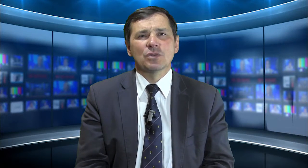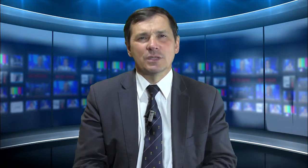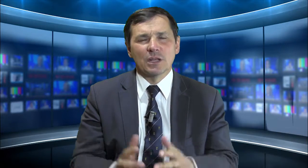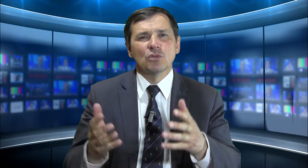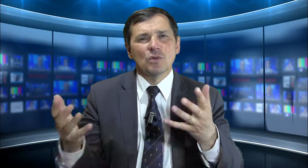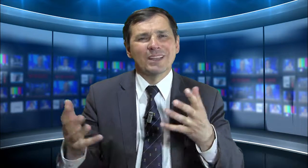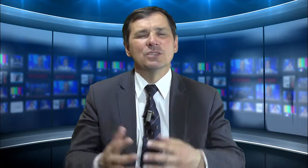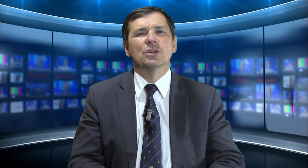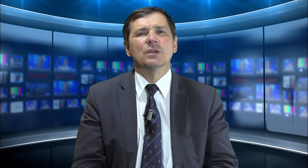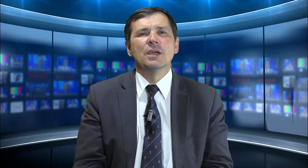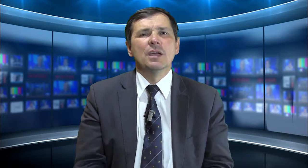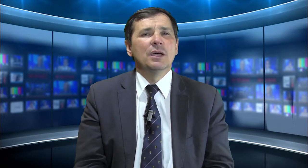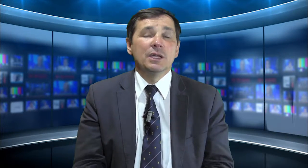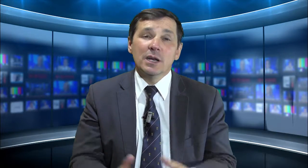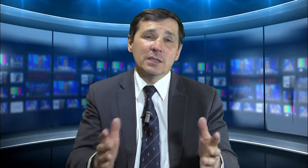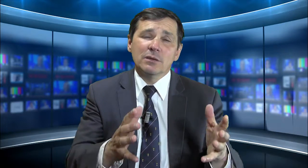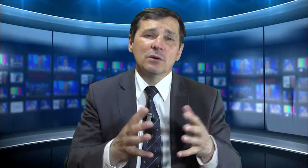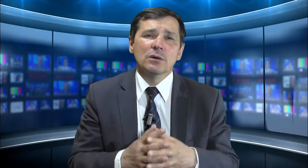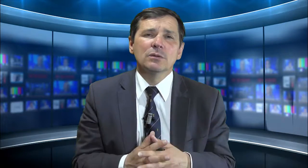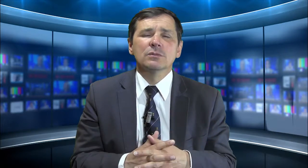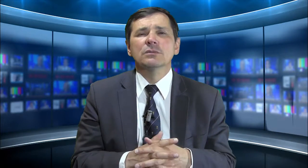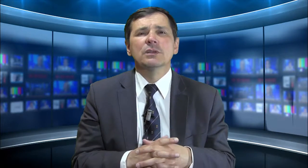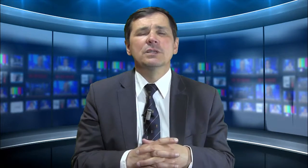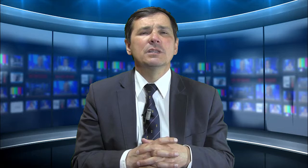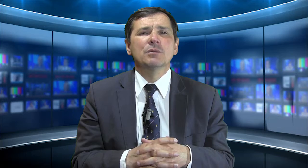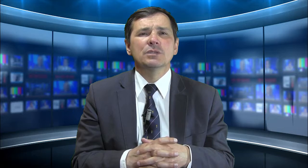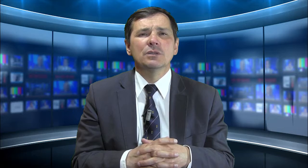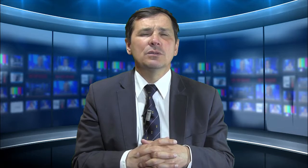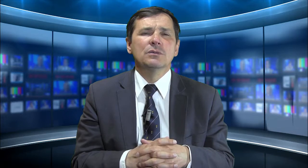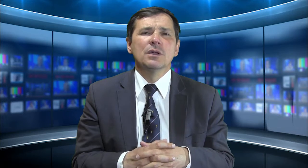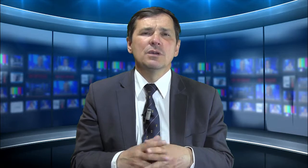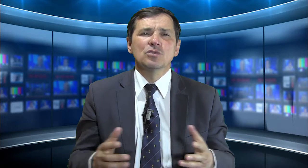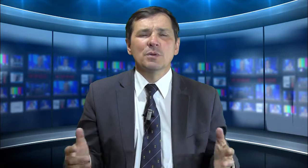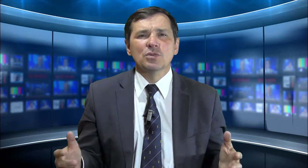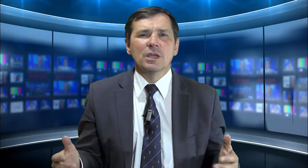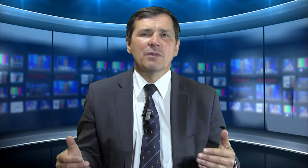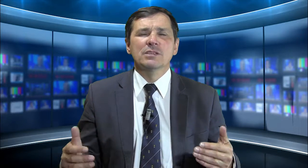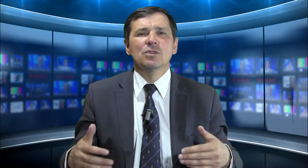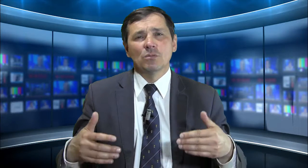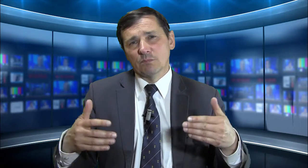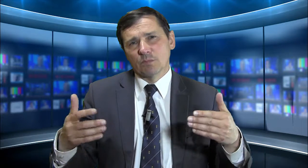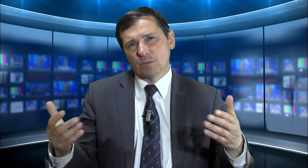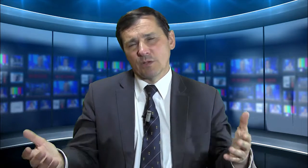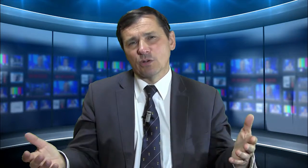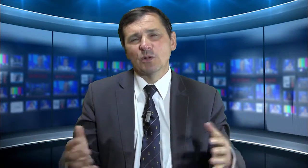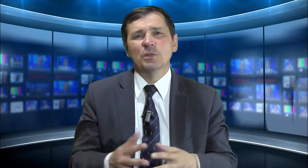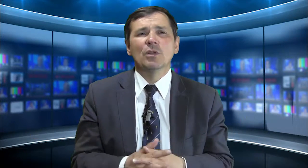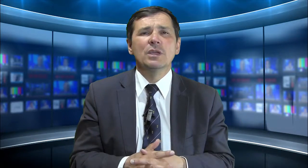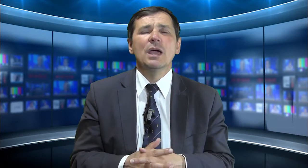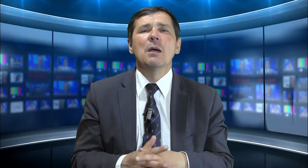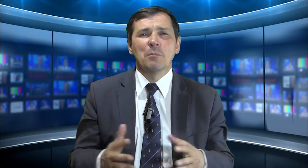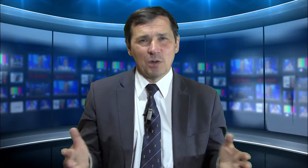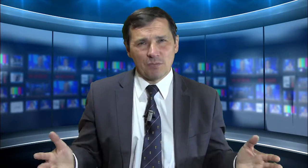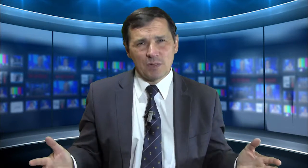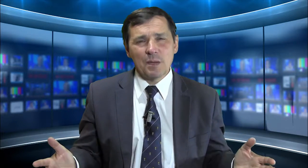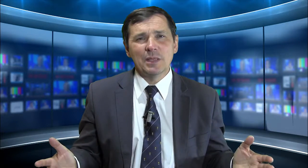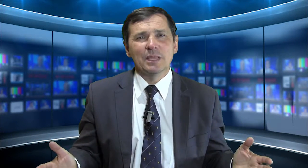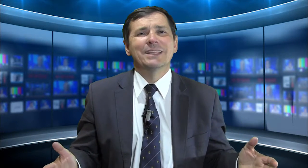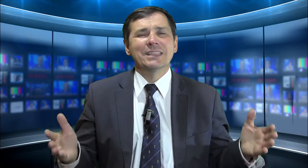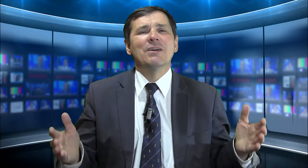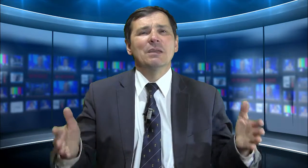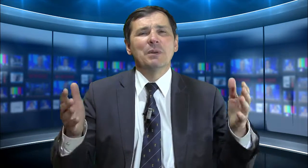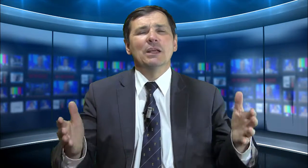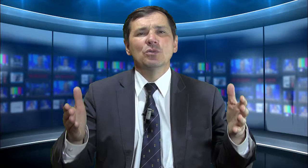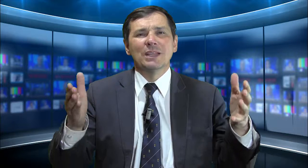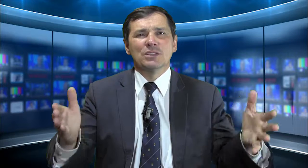estaban solicitando una atención. Y el resto del 30% son personas que fallecieron debido a otras patologías, pero que